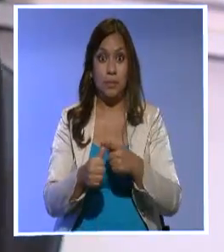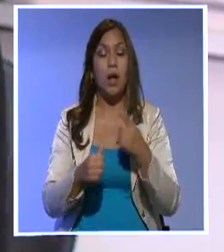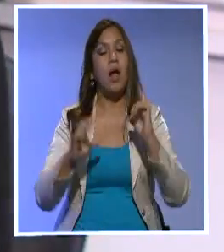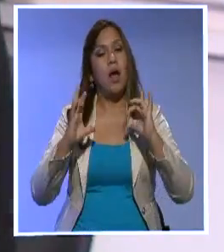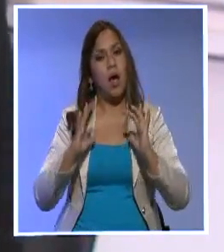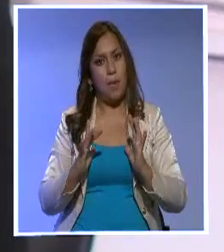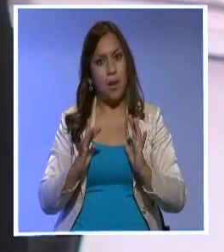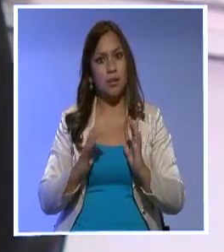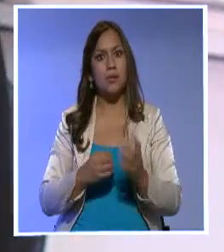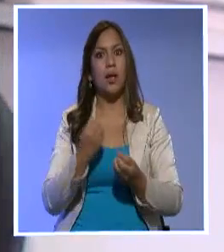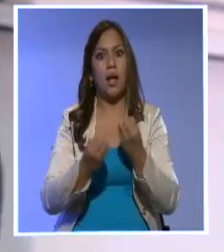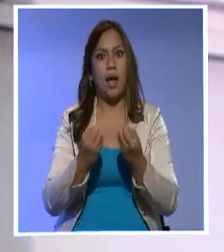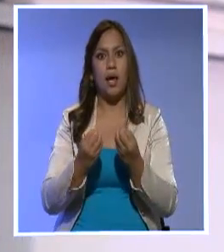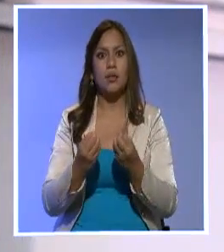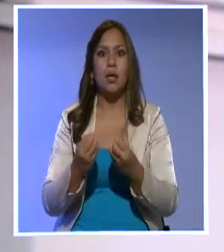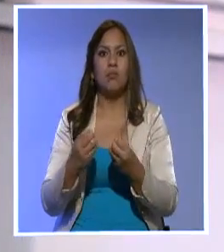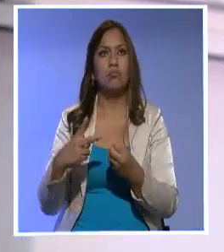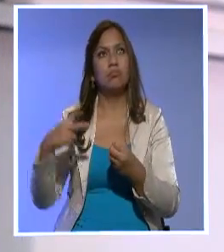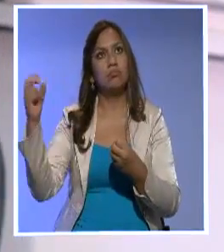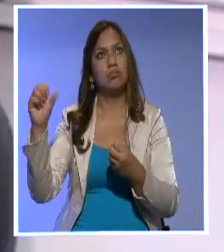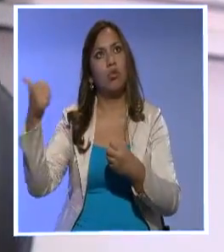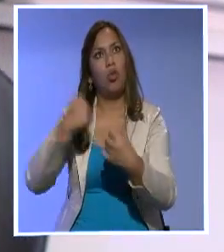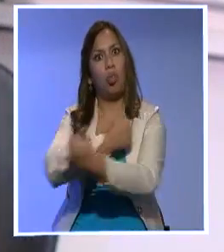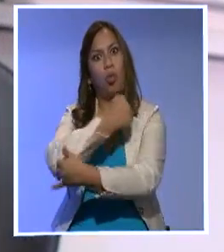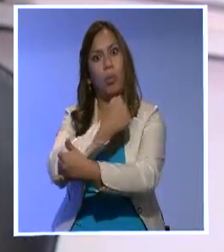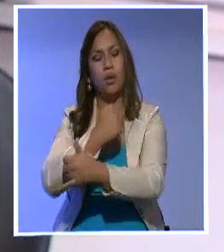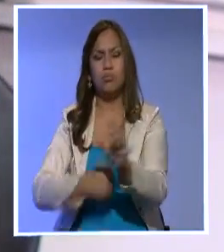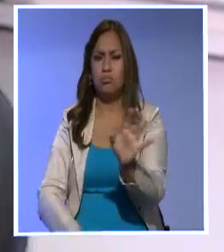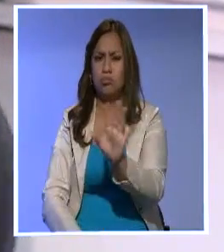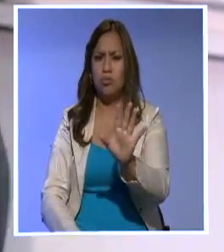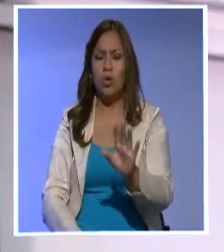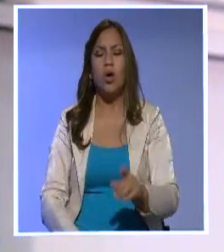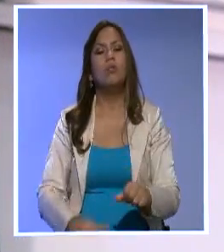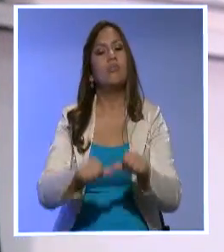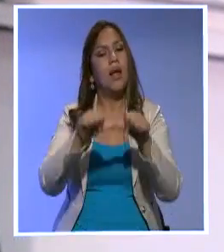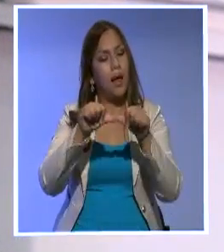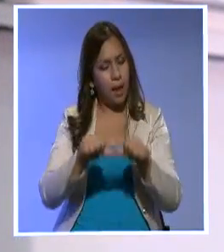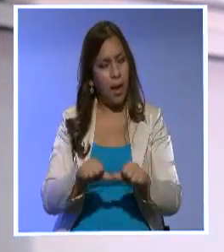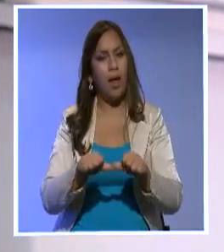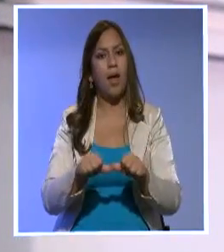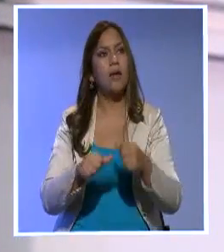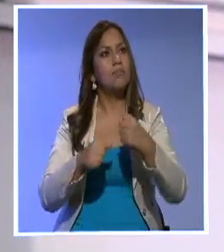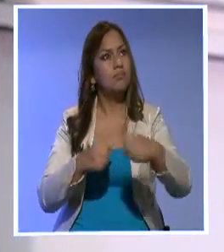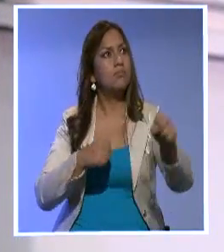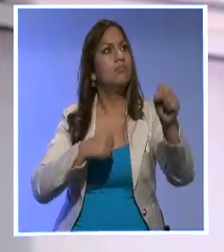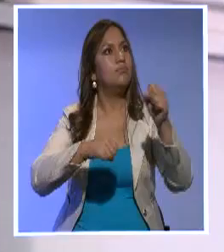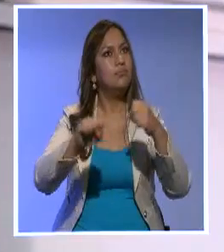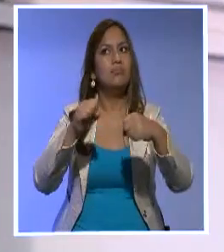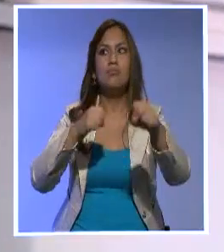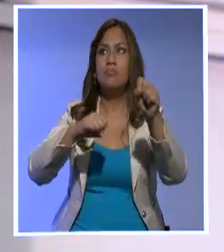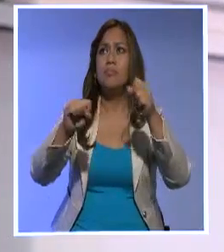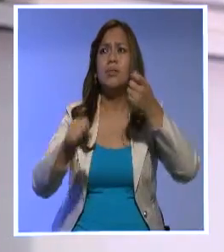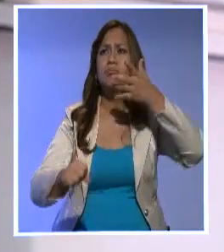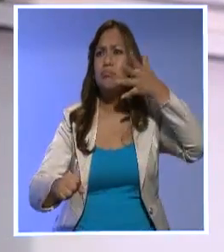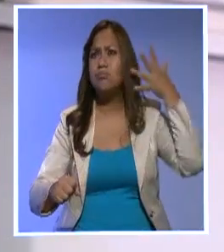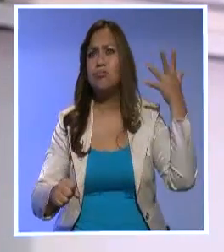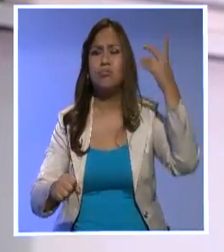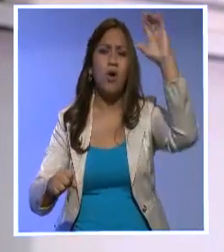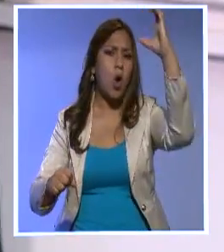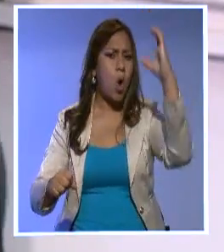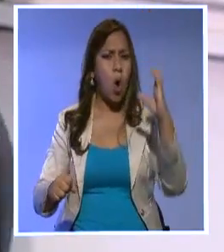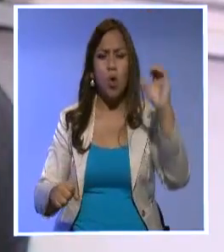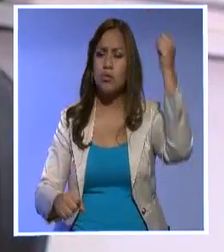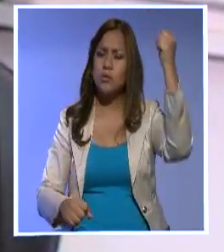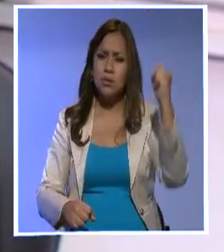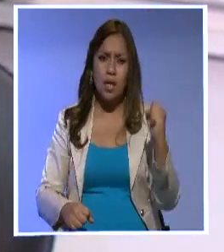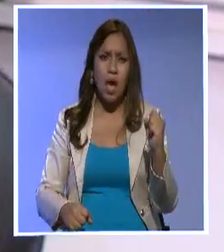no salgamos del país quedémonos visitando estas maravillas de tierra que tenemos en la amazonía costa sierra quienes puedan viajar